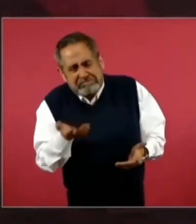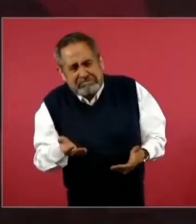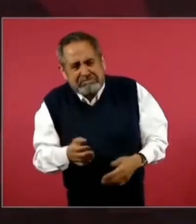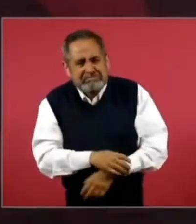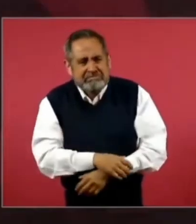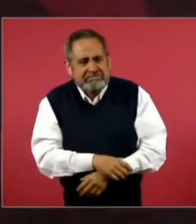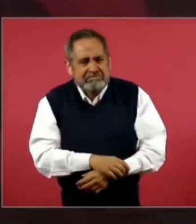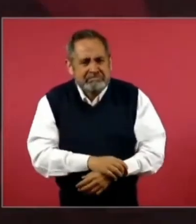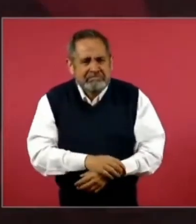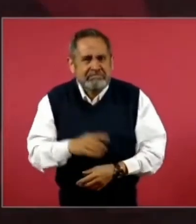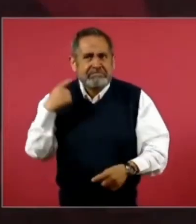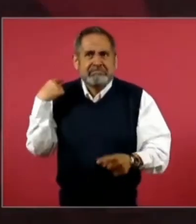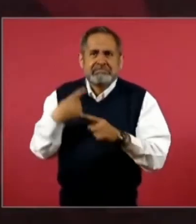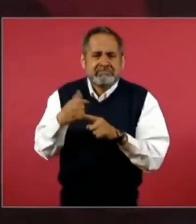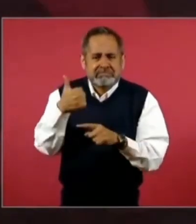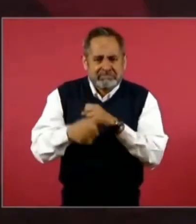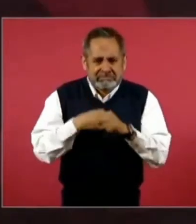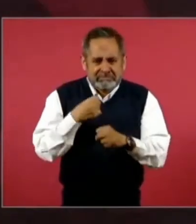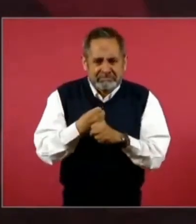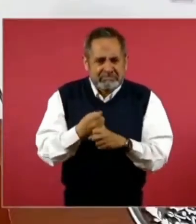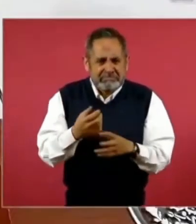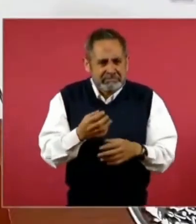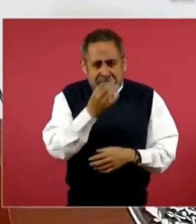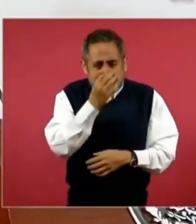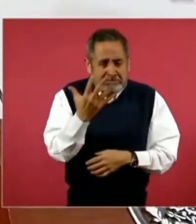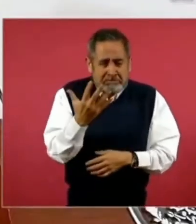En todo el sexenio.